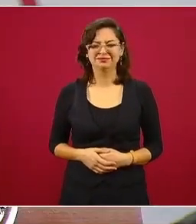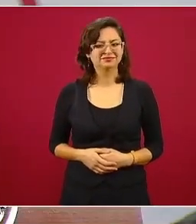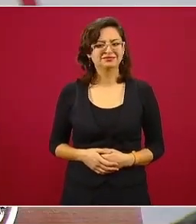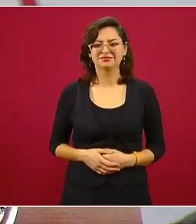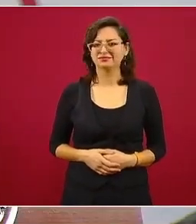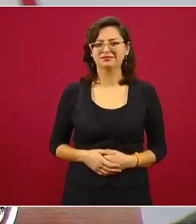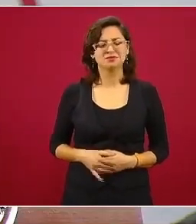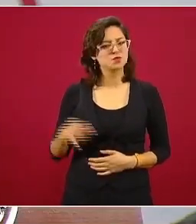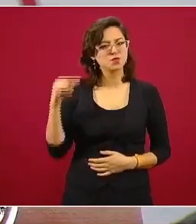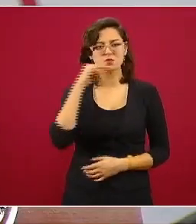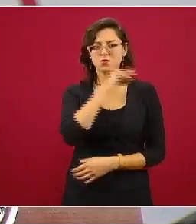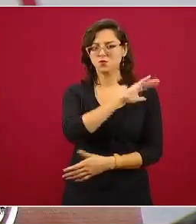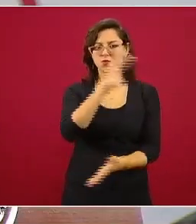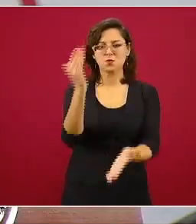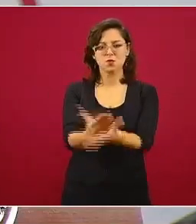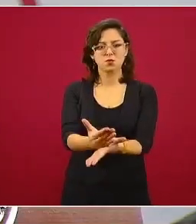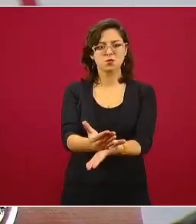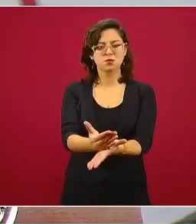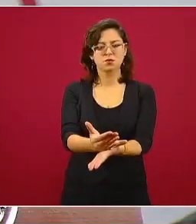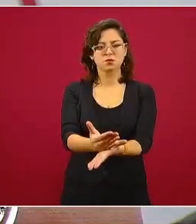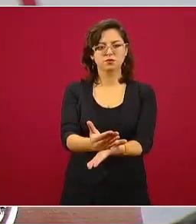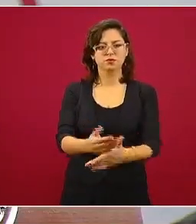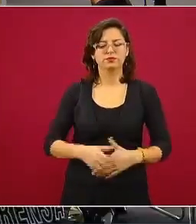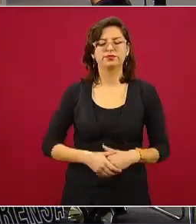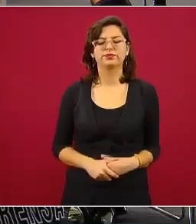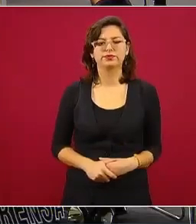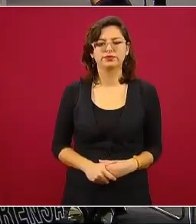Basta de hipocresía.